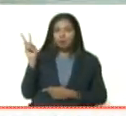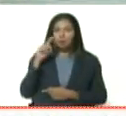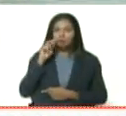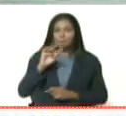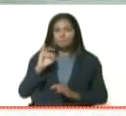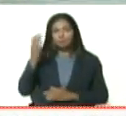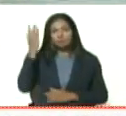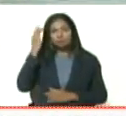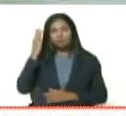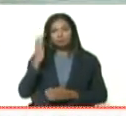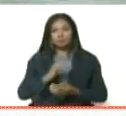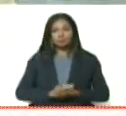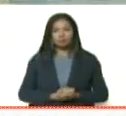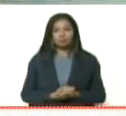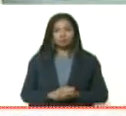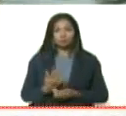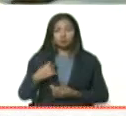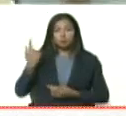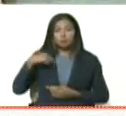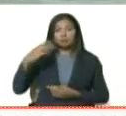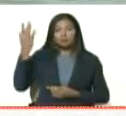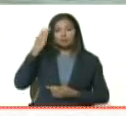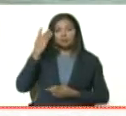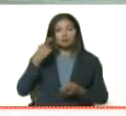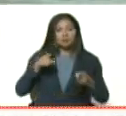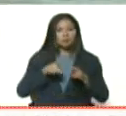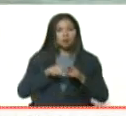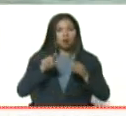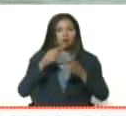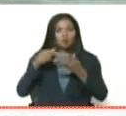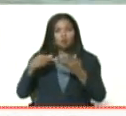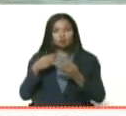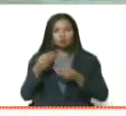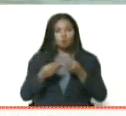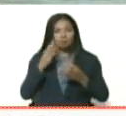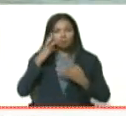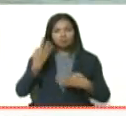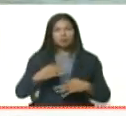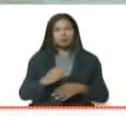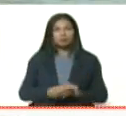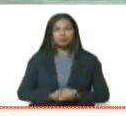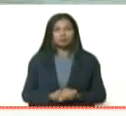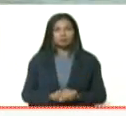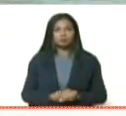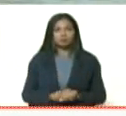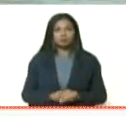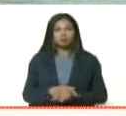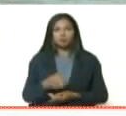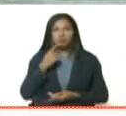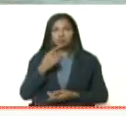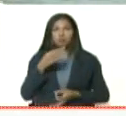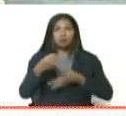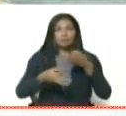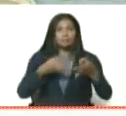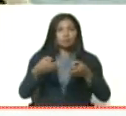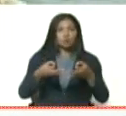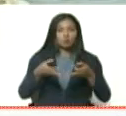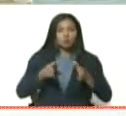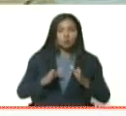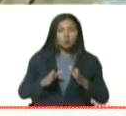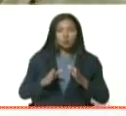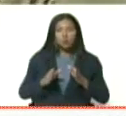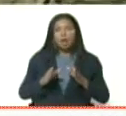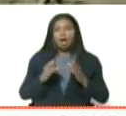ustedes lo sepan. Yo tengo que decir las cosas como son. Y esto lo digo porque Naciones